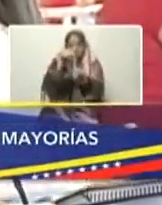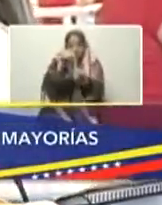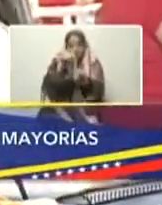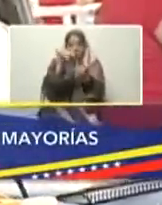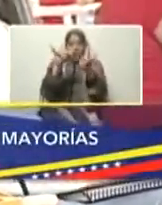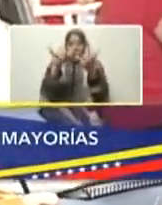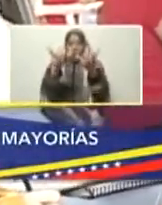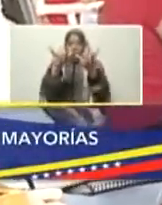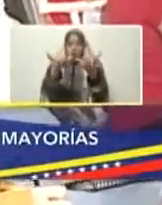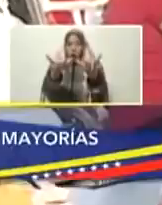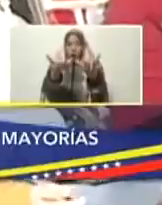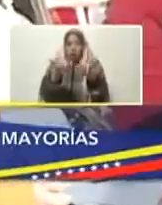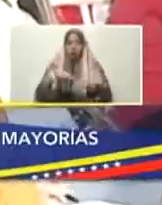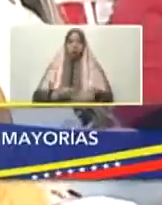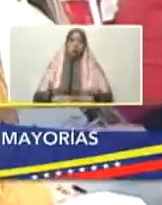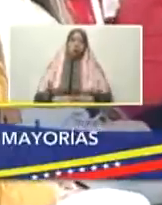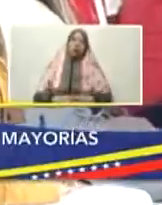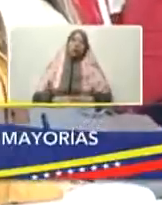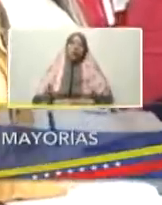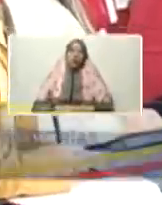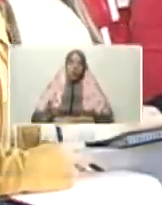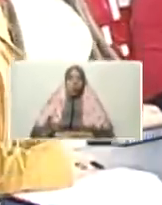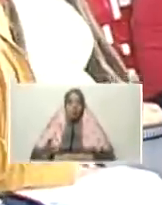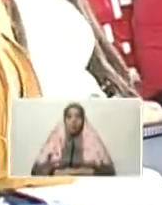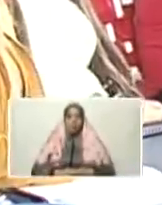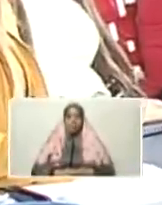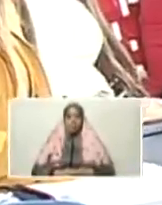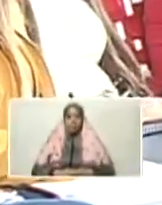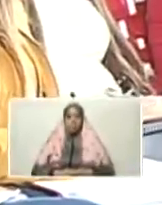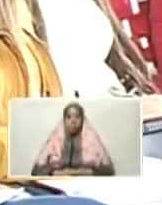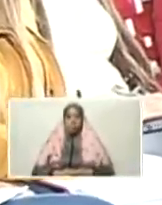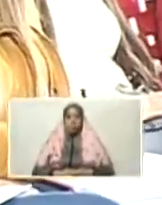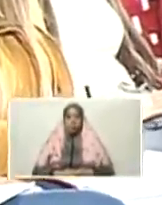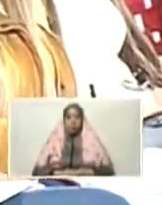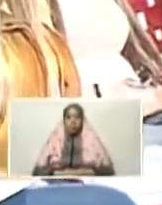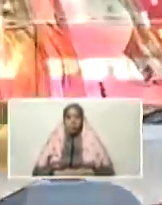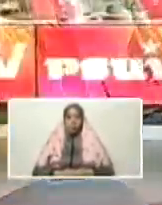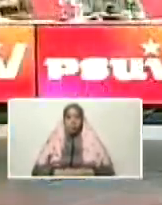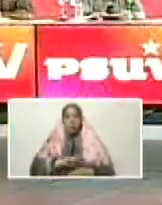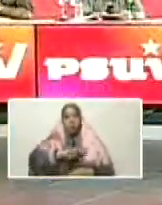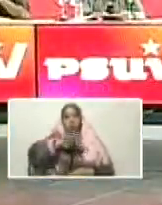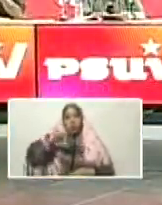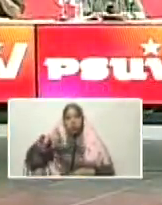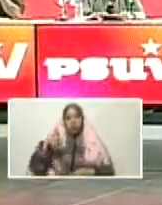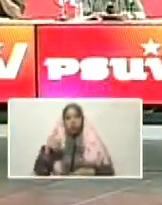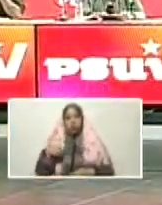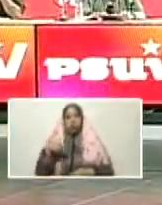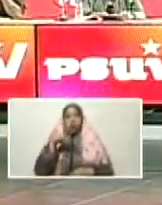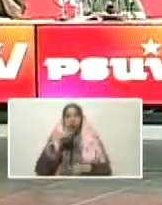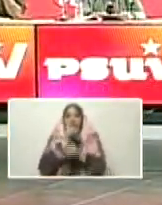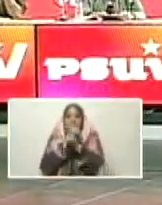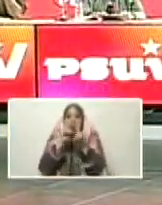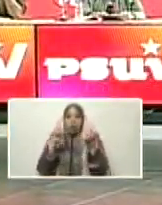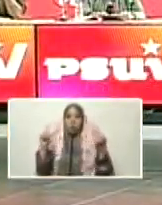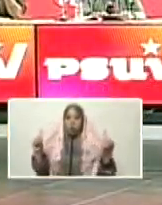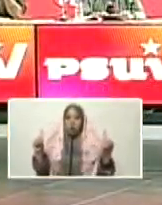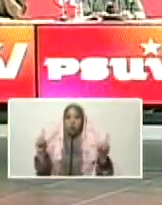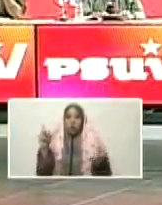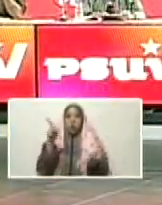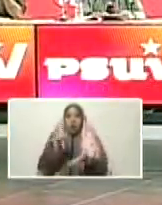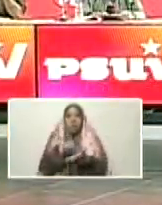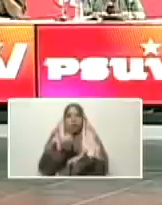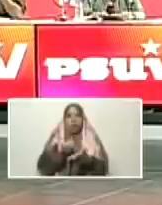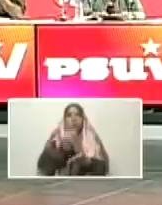para mantener el rumbo floreciente de nuestra democracia participativa y protagónica